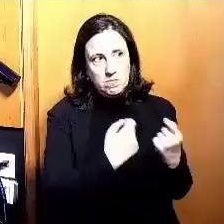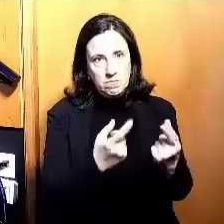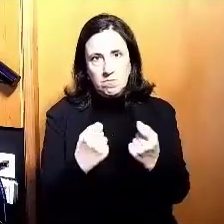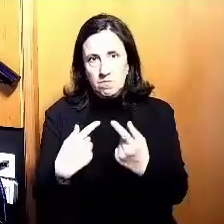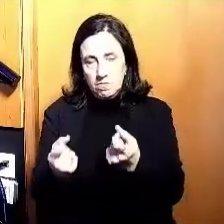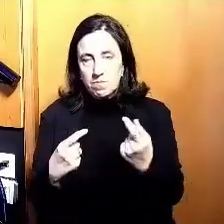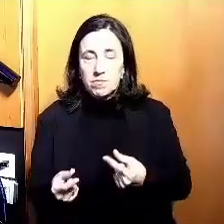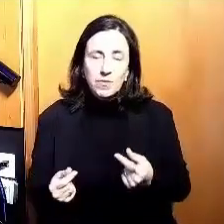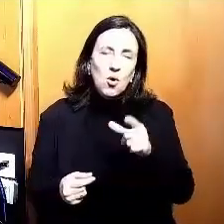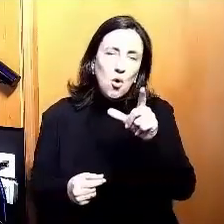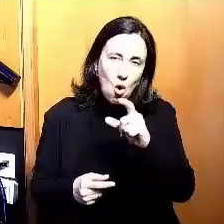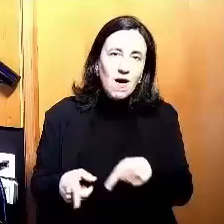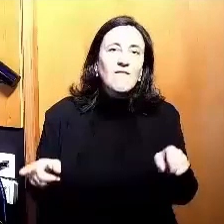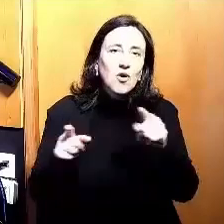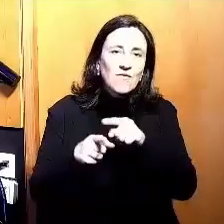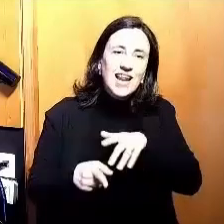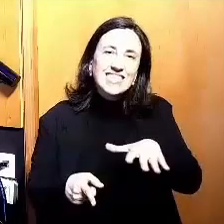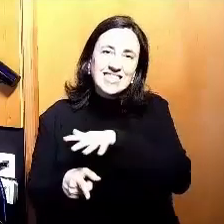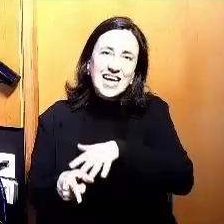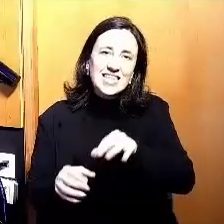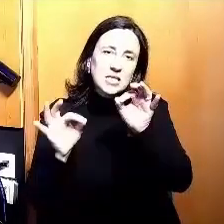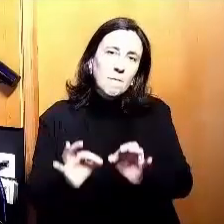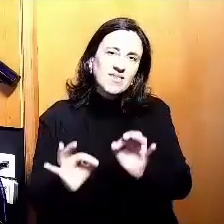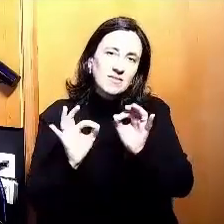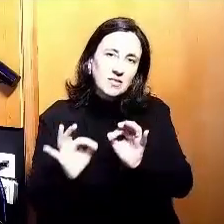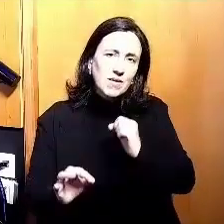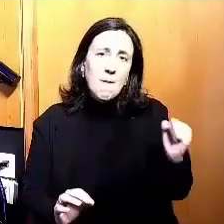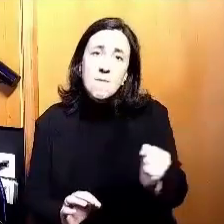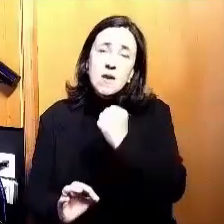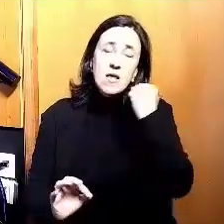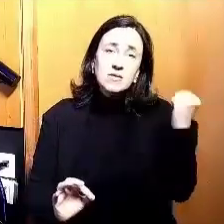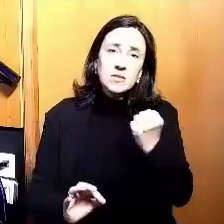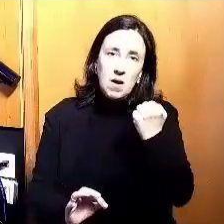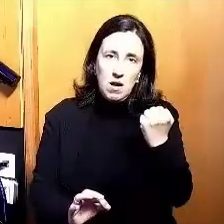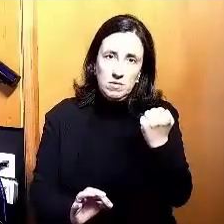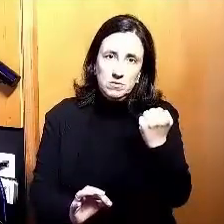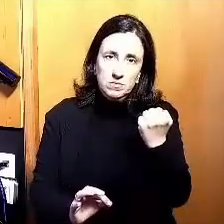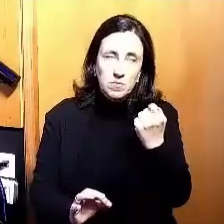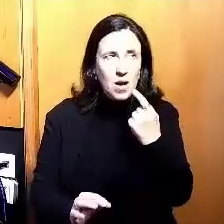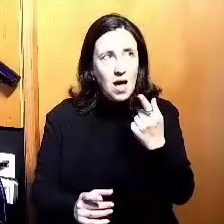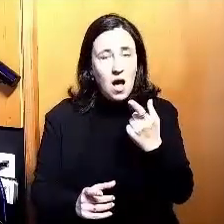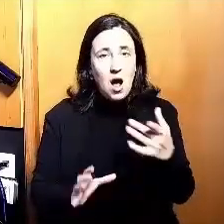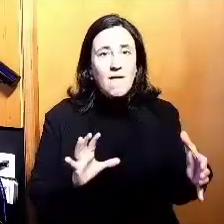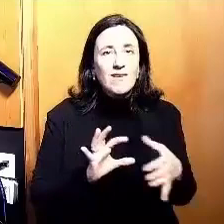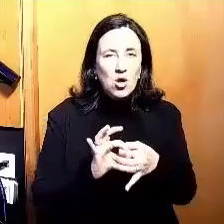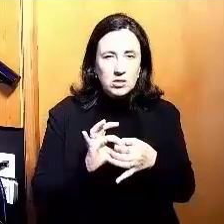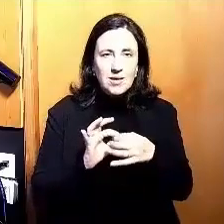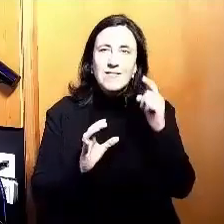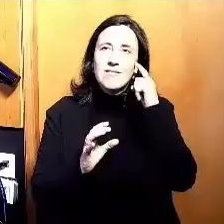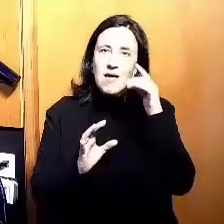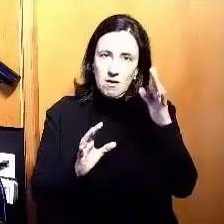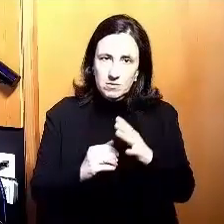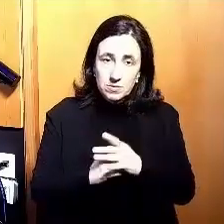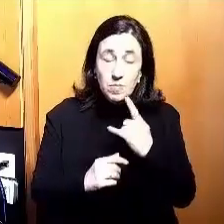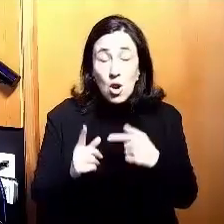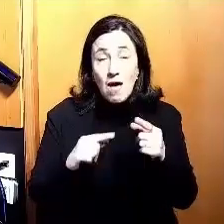seguramente va a regresar a las áreas temáticas prioritarias para cooperantes y filantropía, pero creo que como